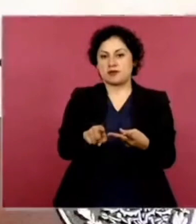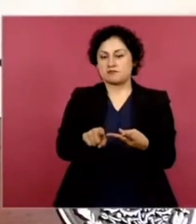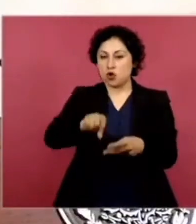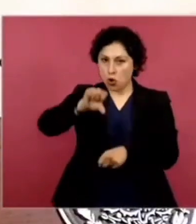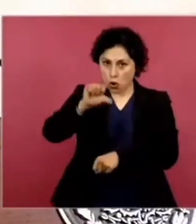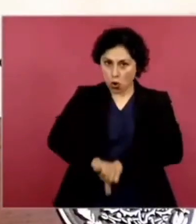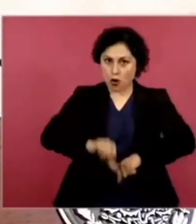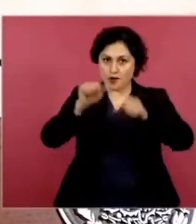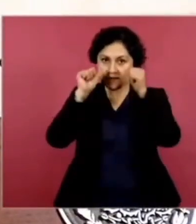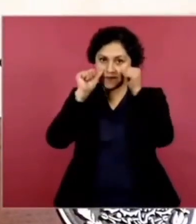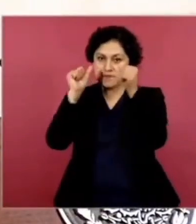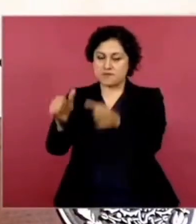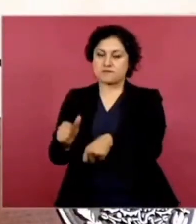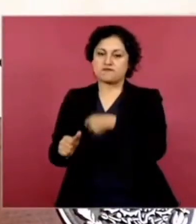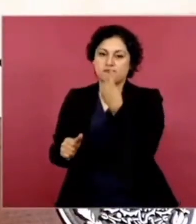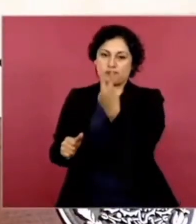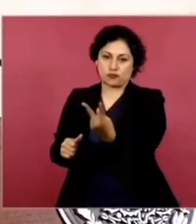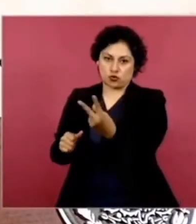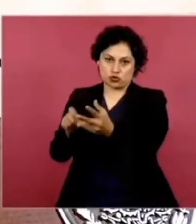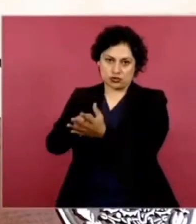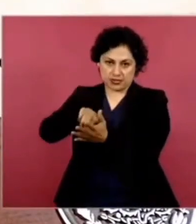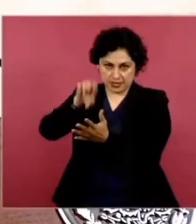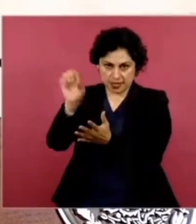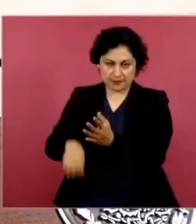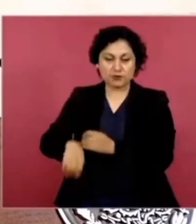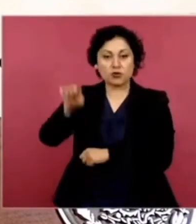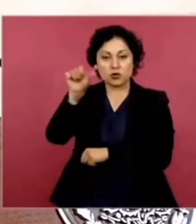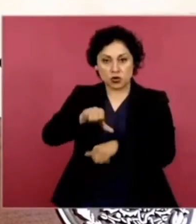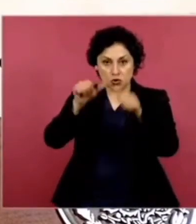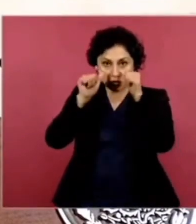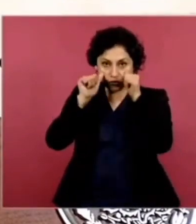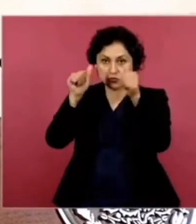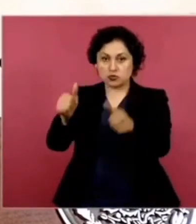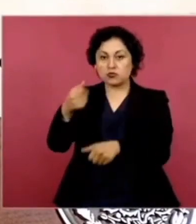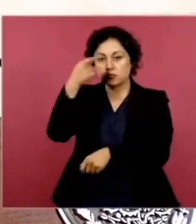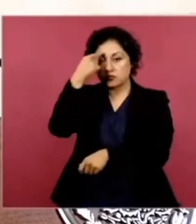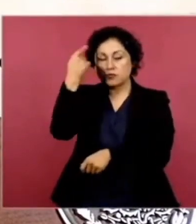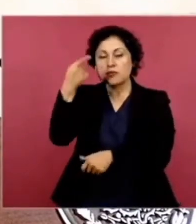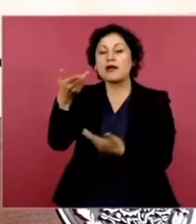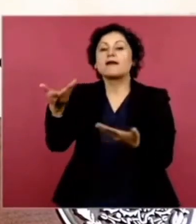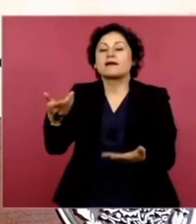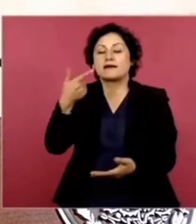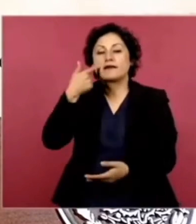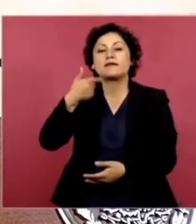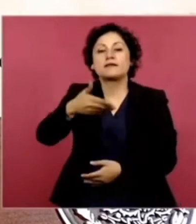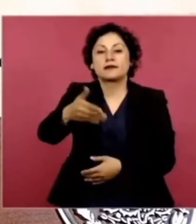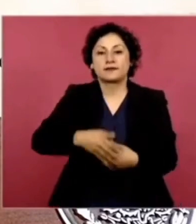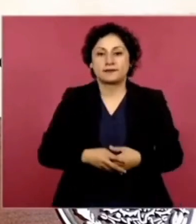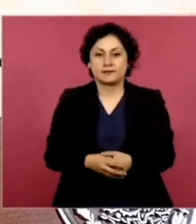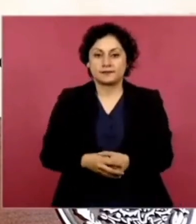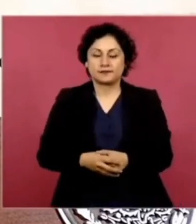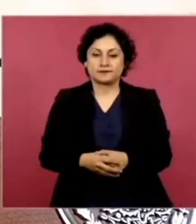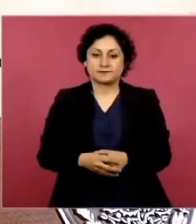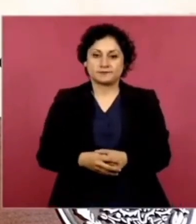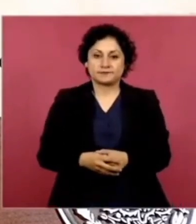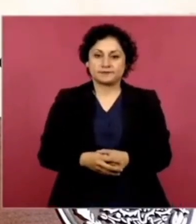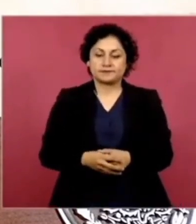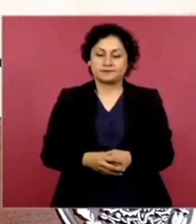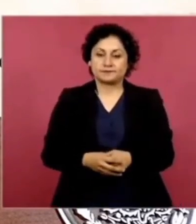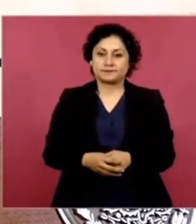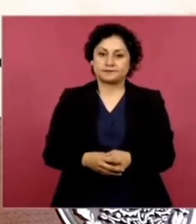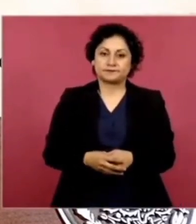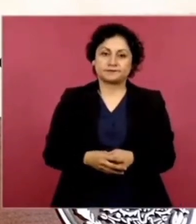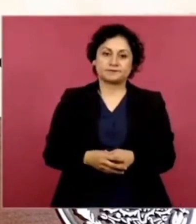compañero donante para ver si se atiende. Yo